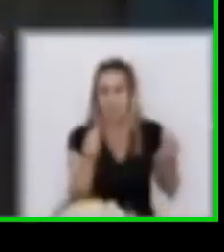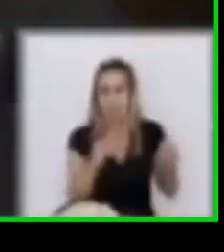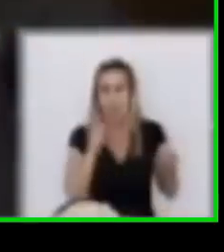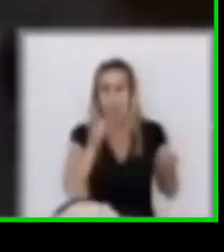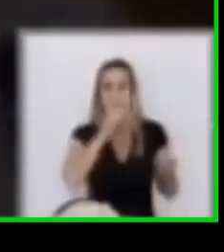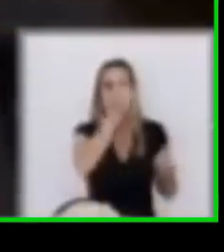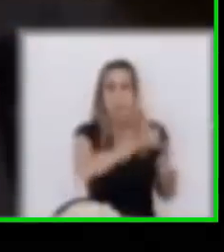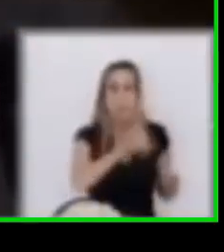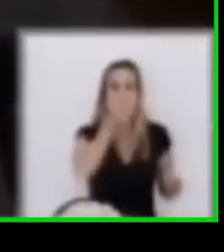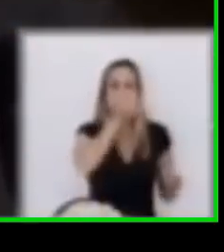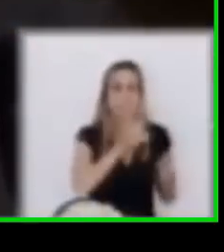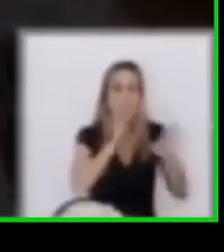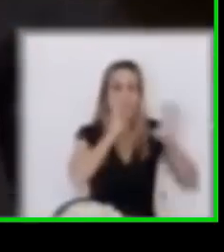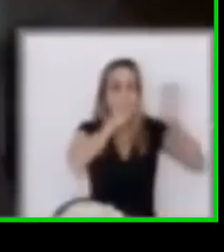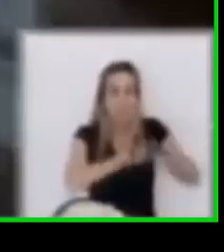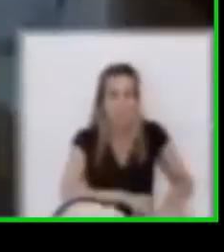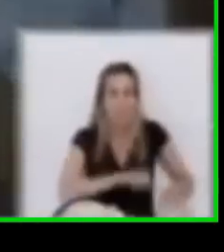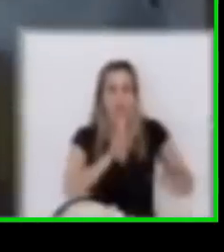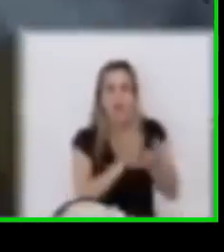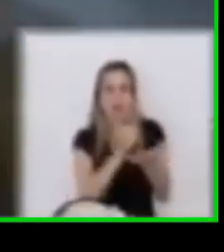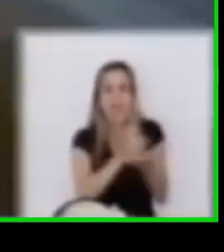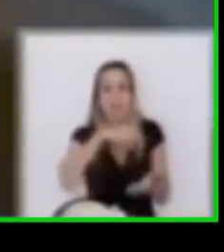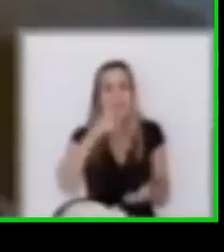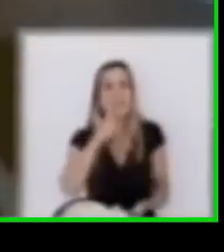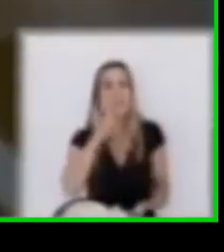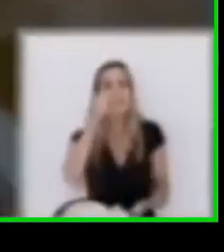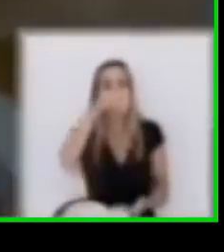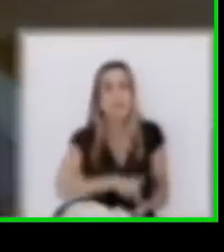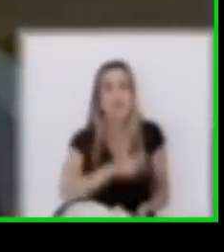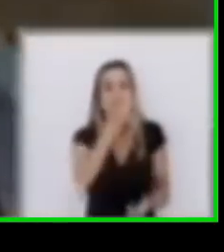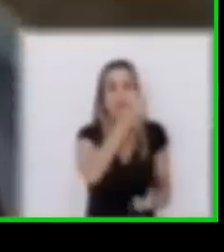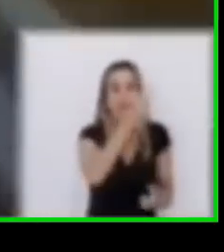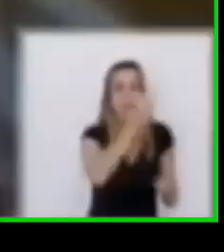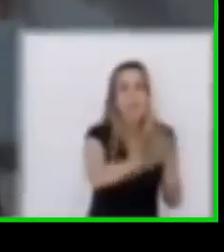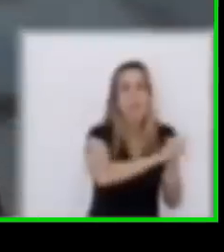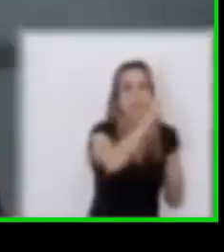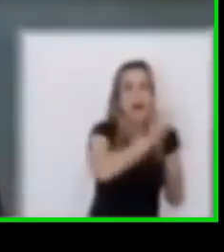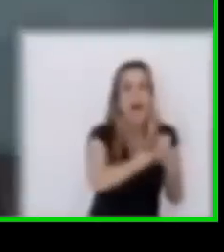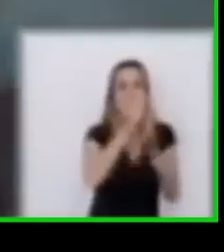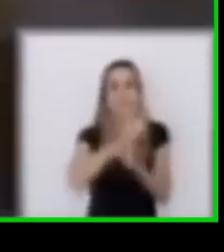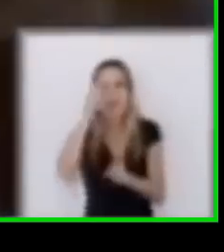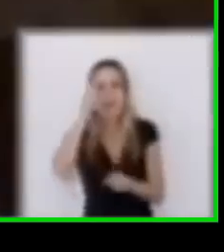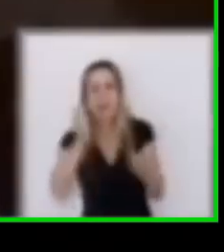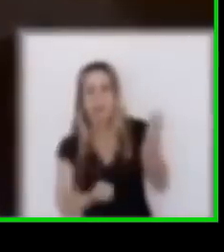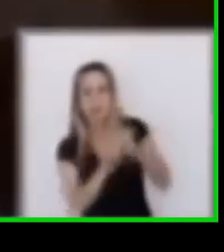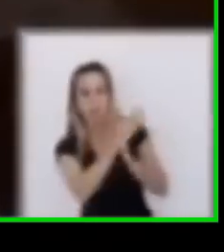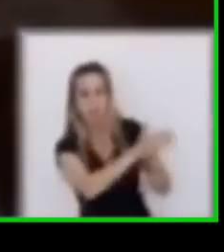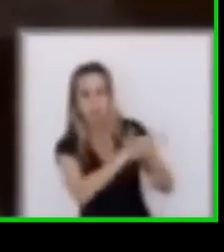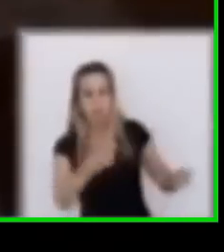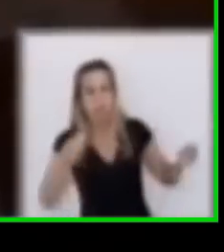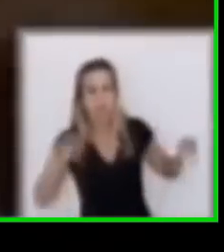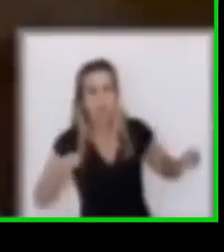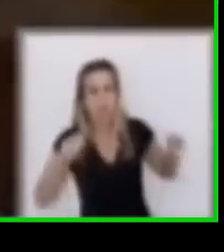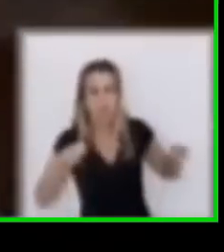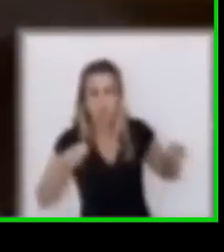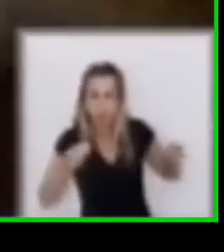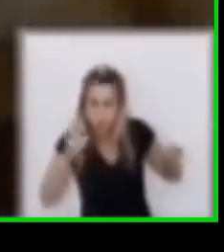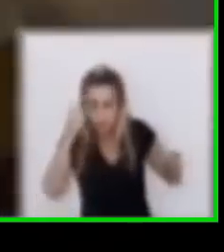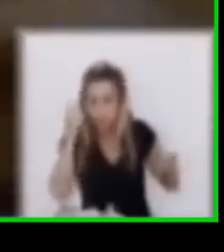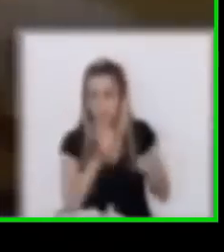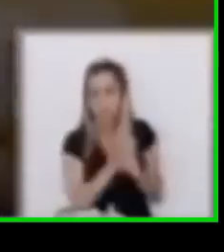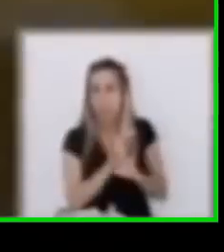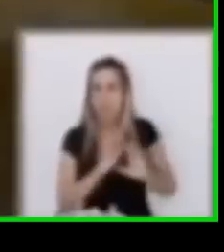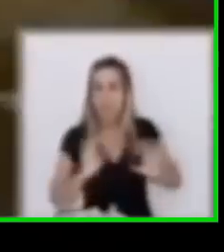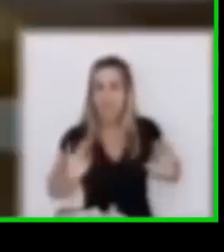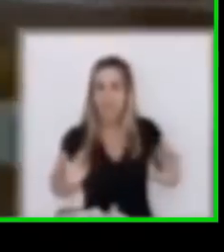una bolsa con 5 pitutos. Señor Laje, que se haga cargo, que se haga cargo. Sí, pero sin duda, pero por eso nos